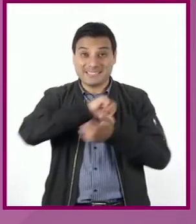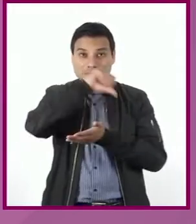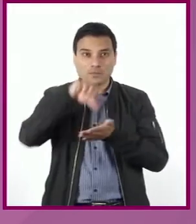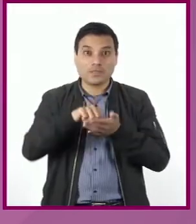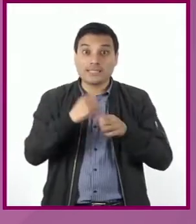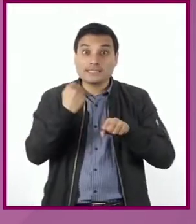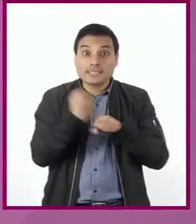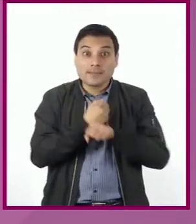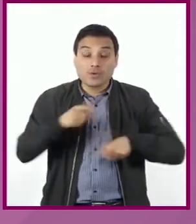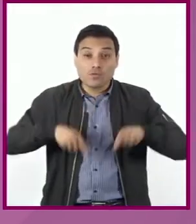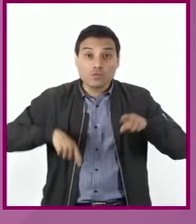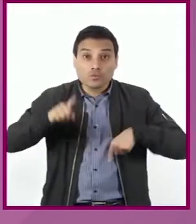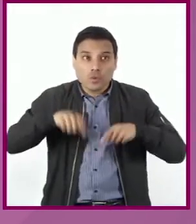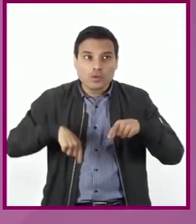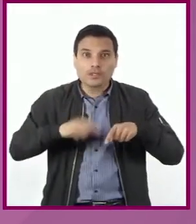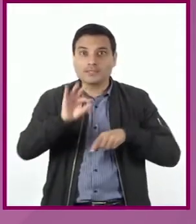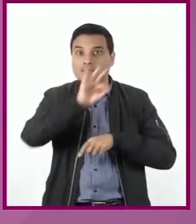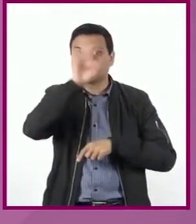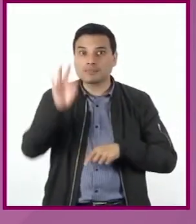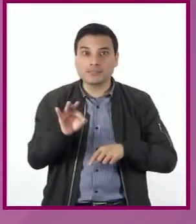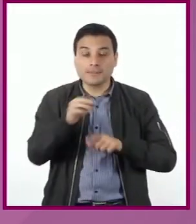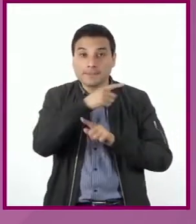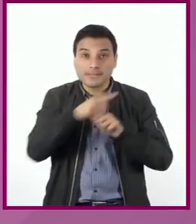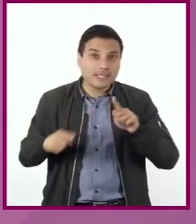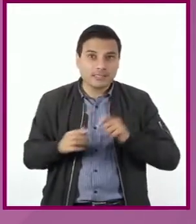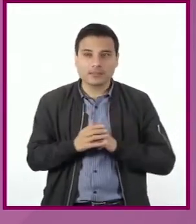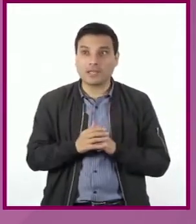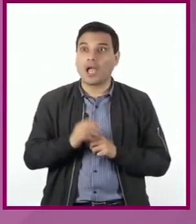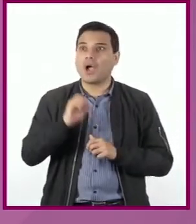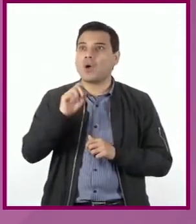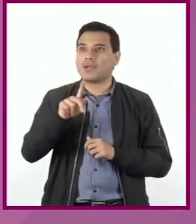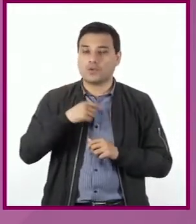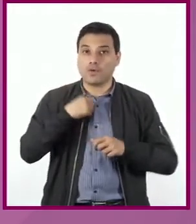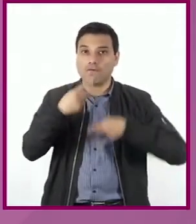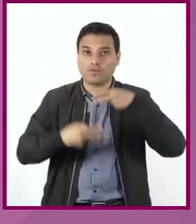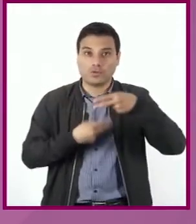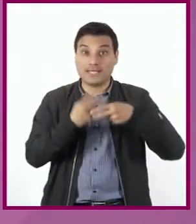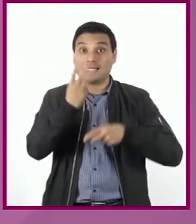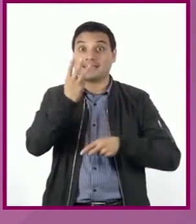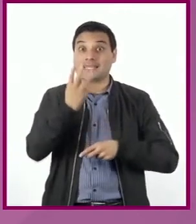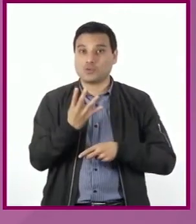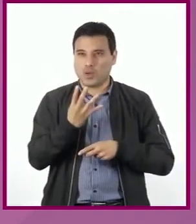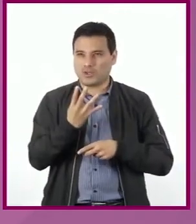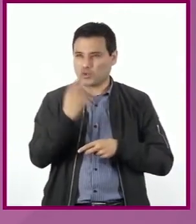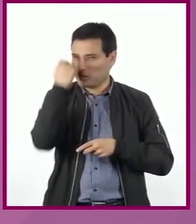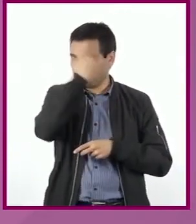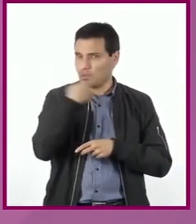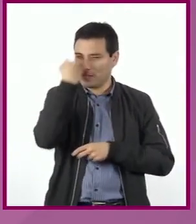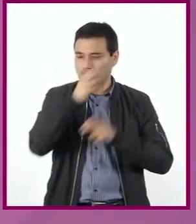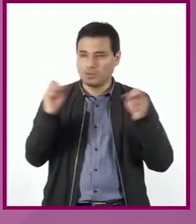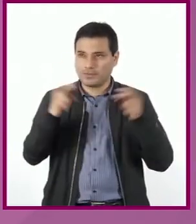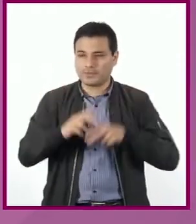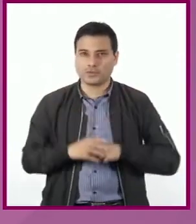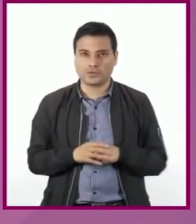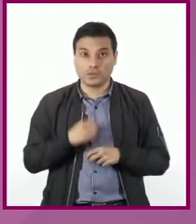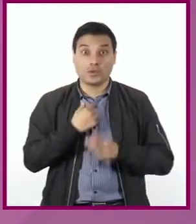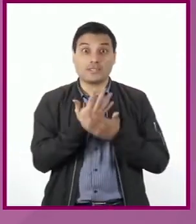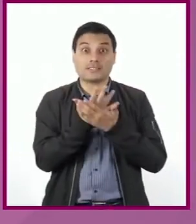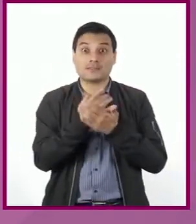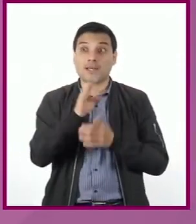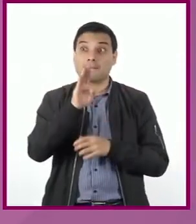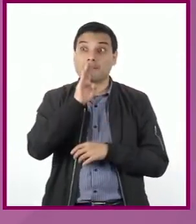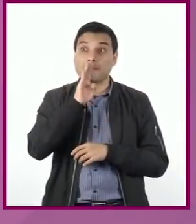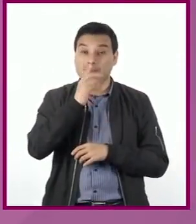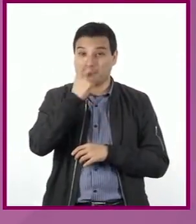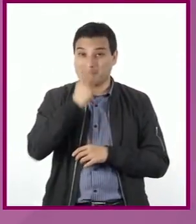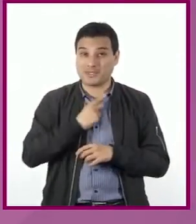mitad de precio. ¿En serio? Voy para allá. Nos vemos en 3/4 de hora. Solo tengo que esperar a mi mamá que me pidió